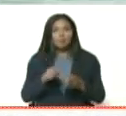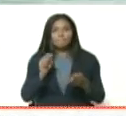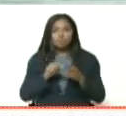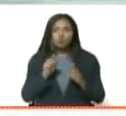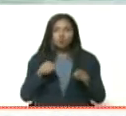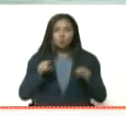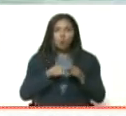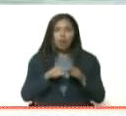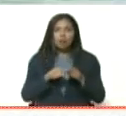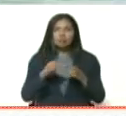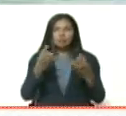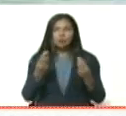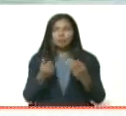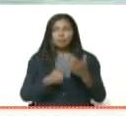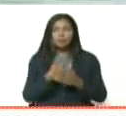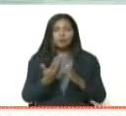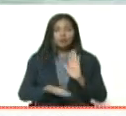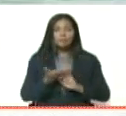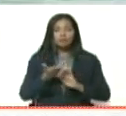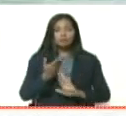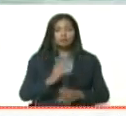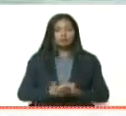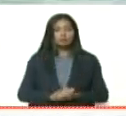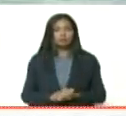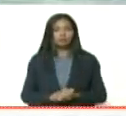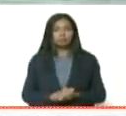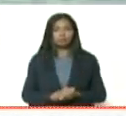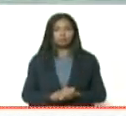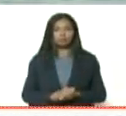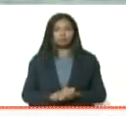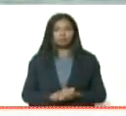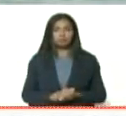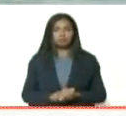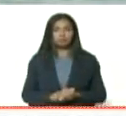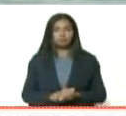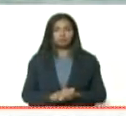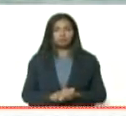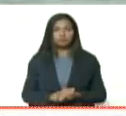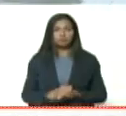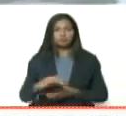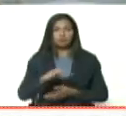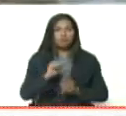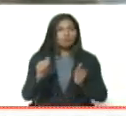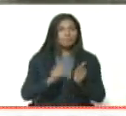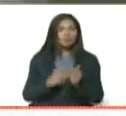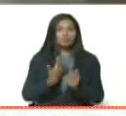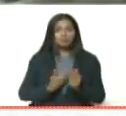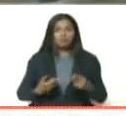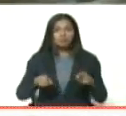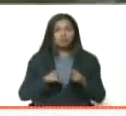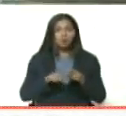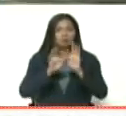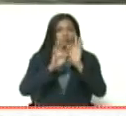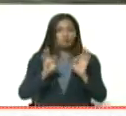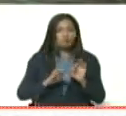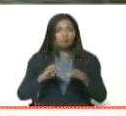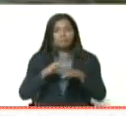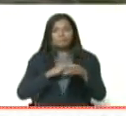cuenta muy importante, donde el ministro, la vicepresidenta ejecutiva y el